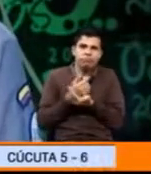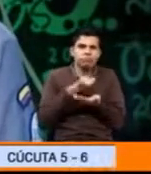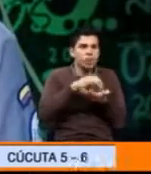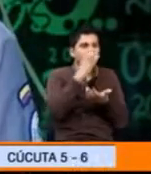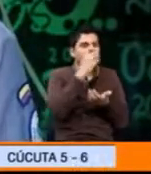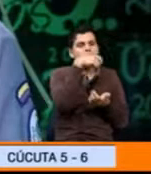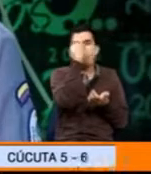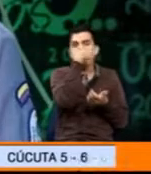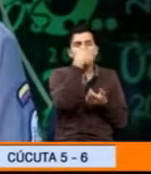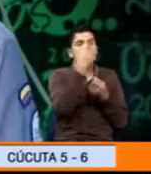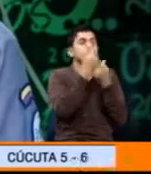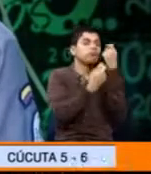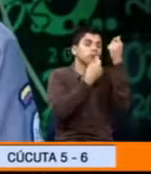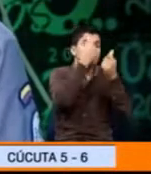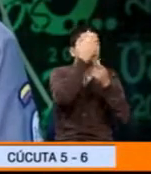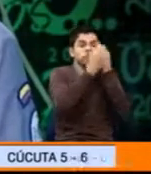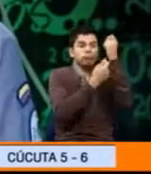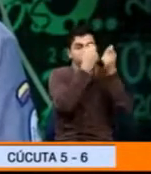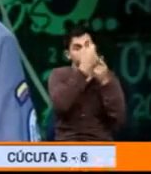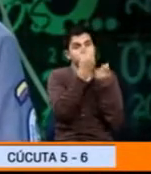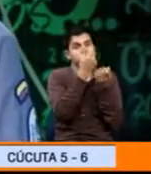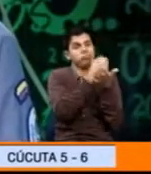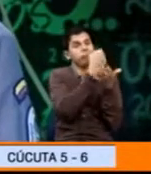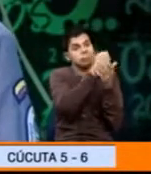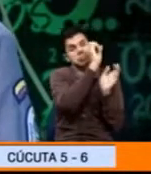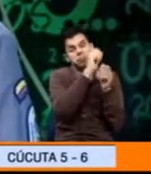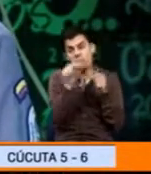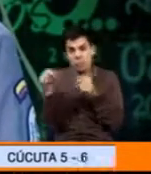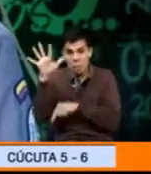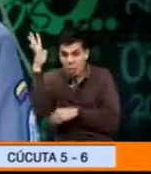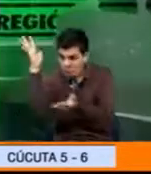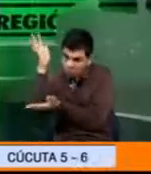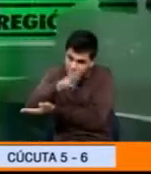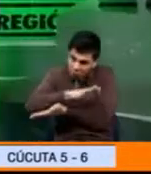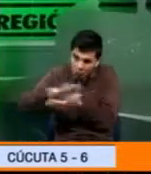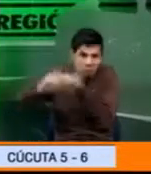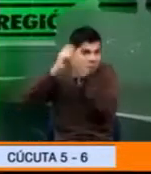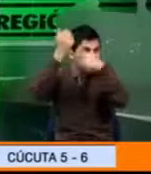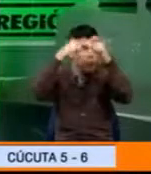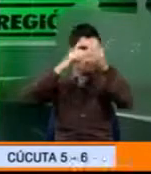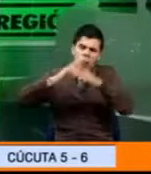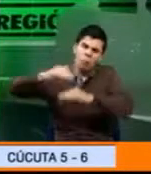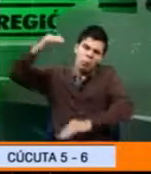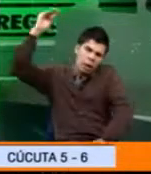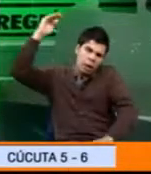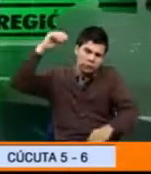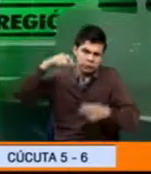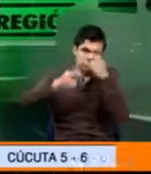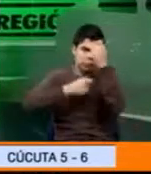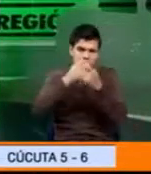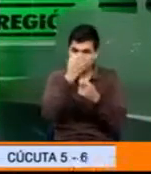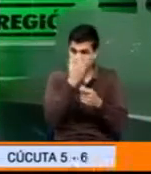droga. Entonces, claro, son zonas muy grandes, pero también en Colombia se están acabando las maderas finas. Cuando usted compra